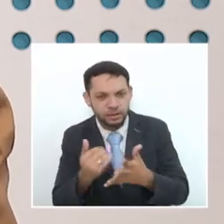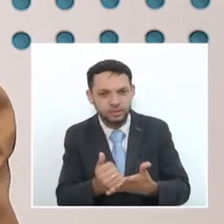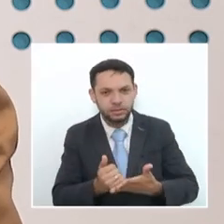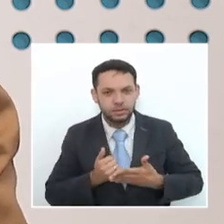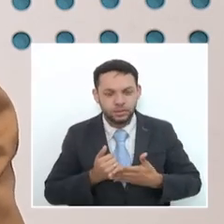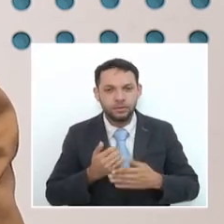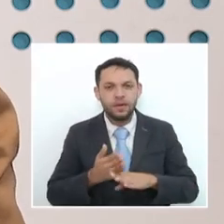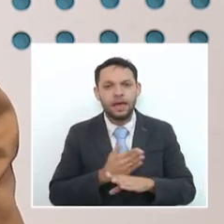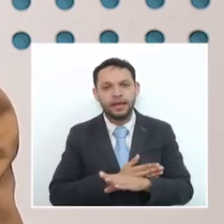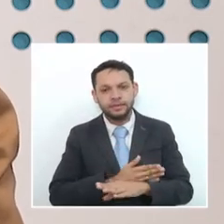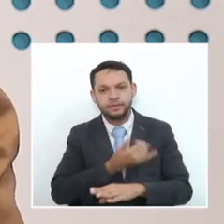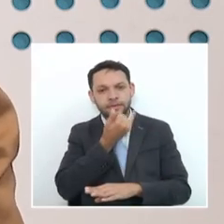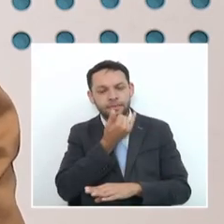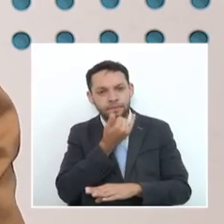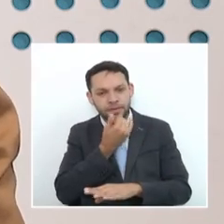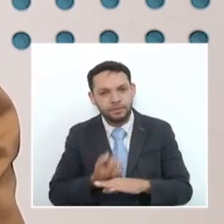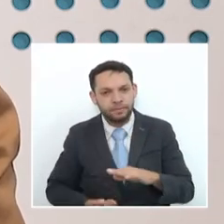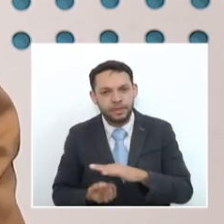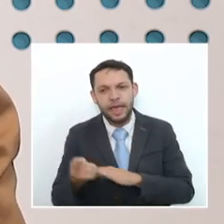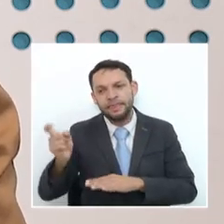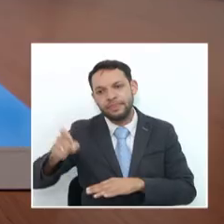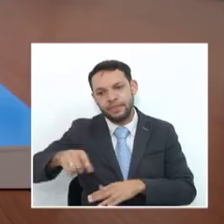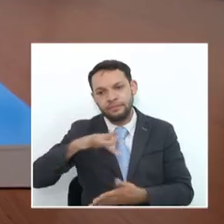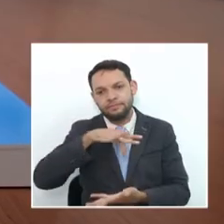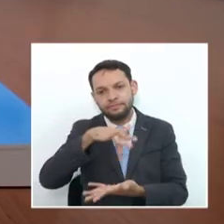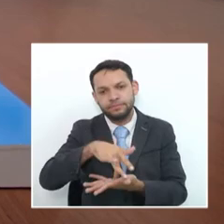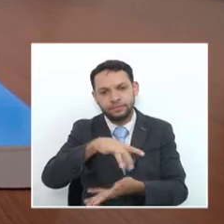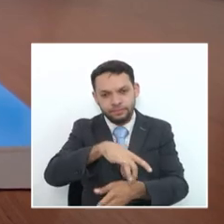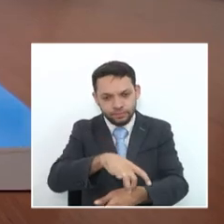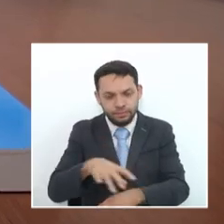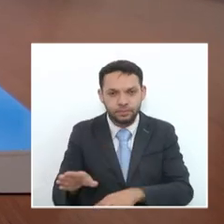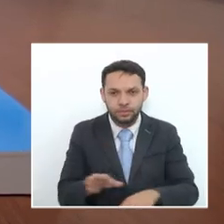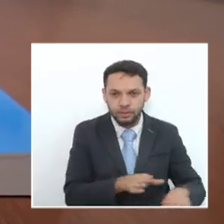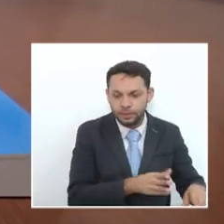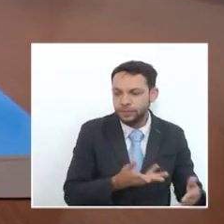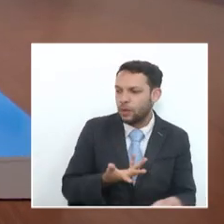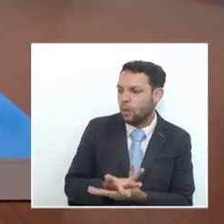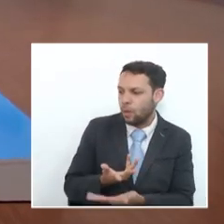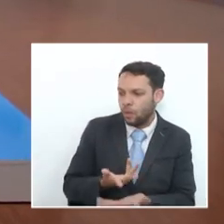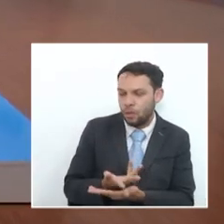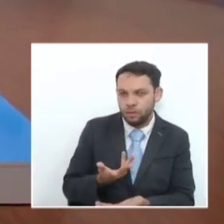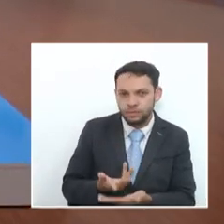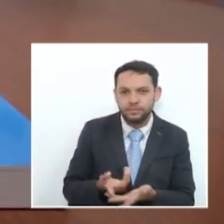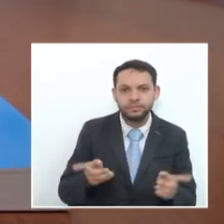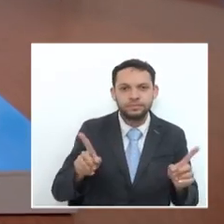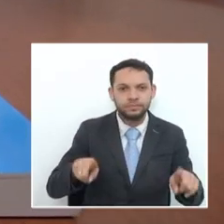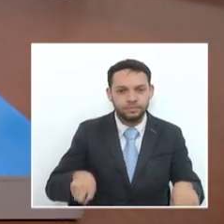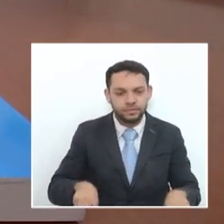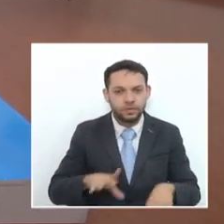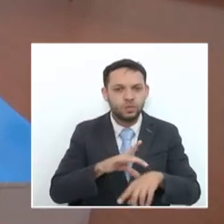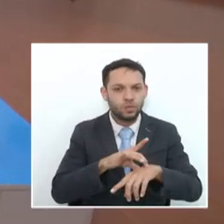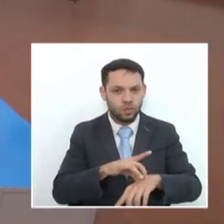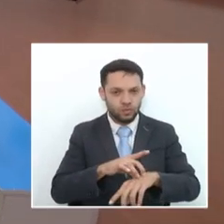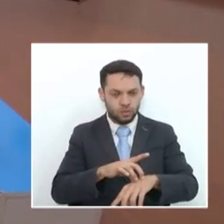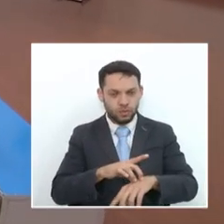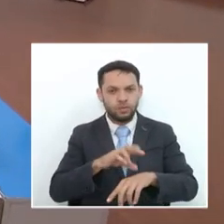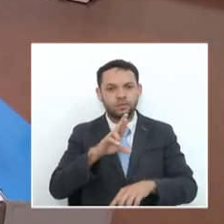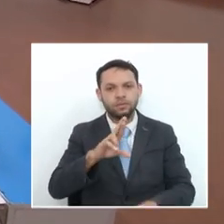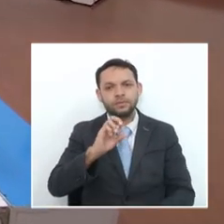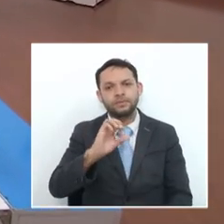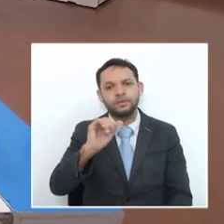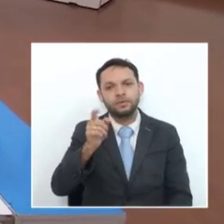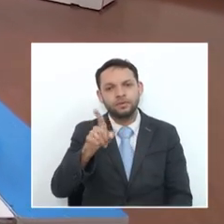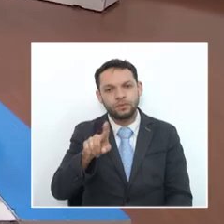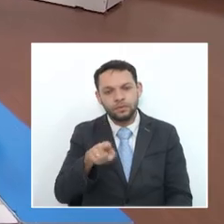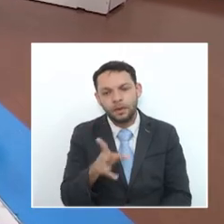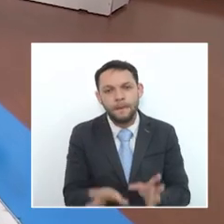Yo le aconsejaría más una consulta médica. Recomendaciones a continuación de los productos naturales, Doctor Rojas, y un consejo también